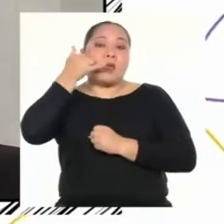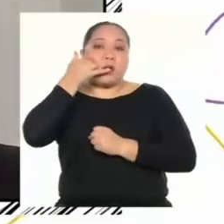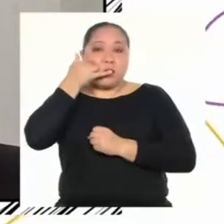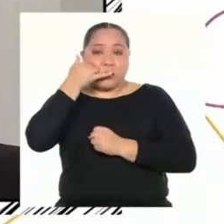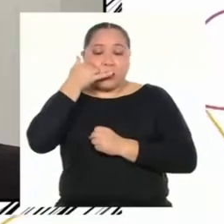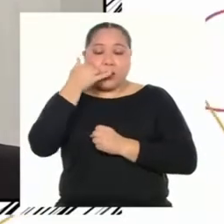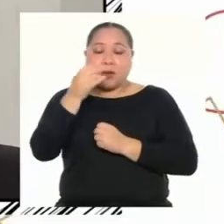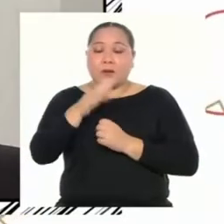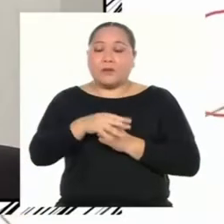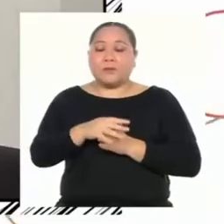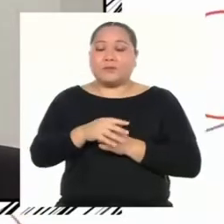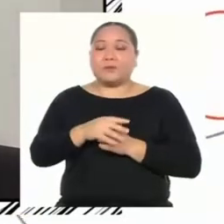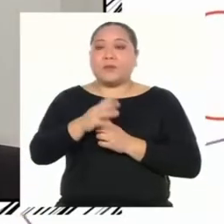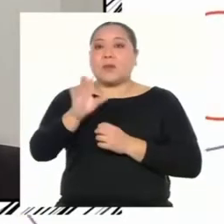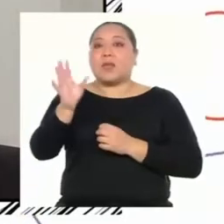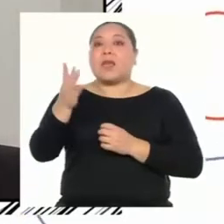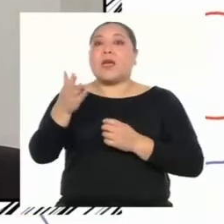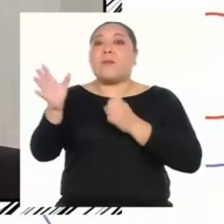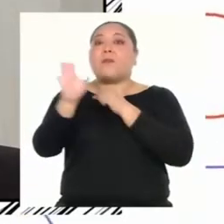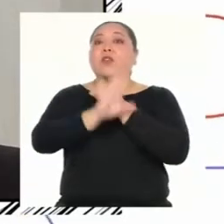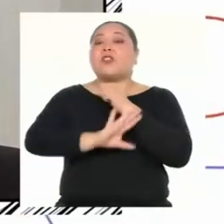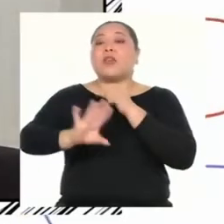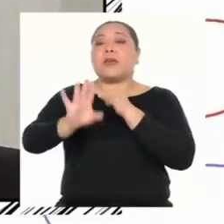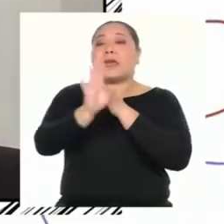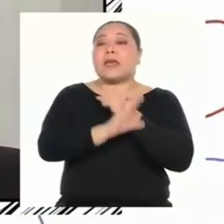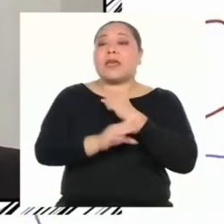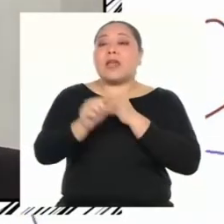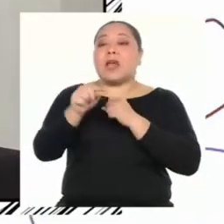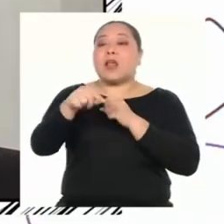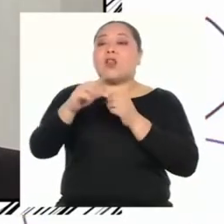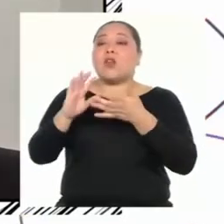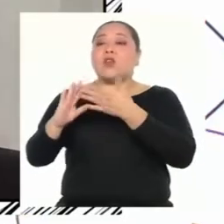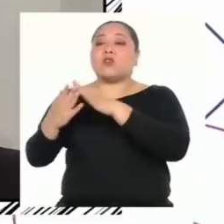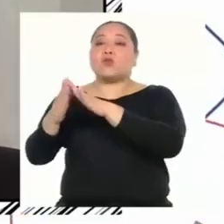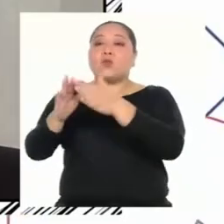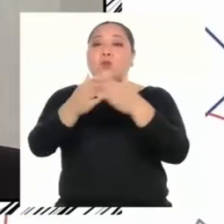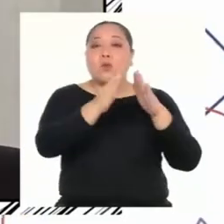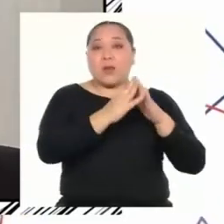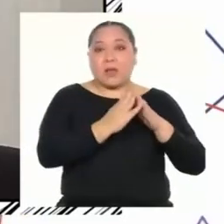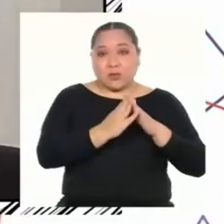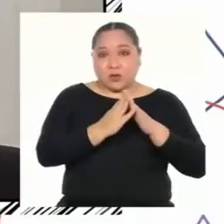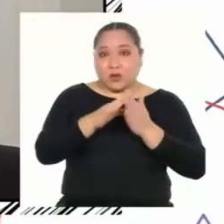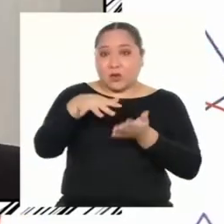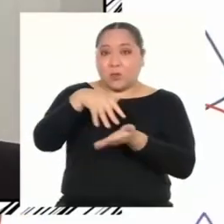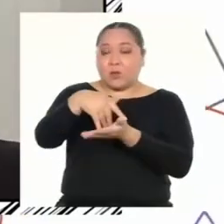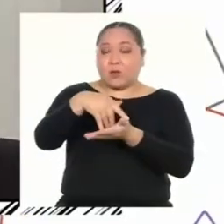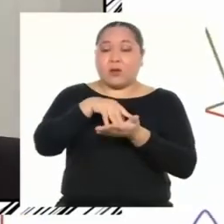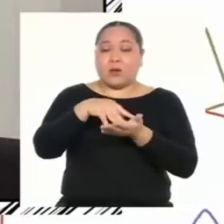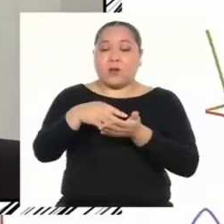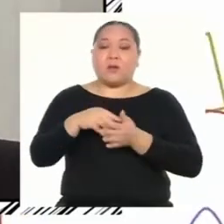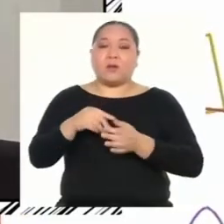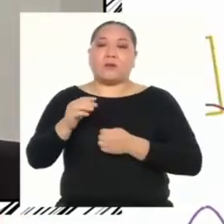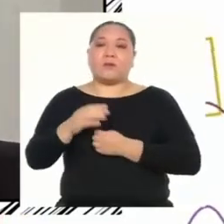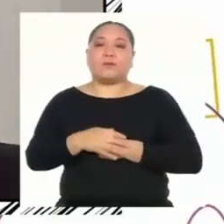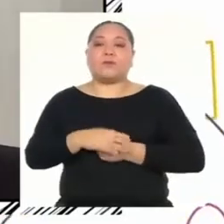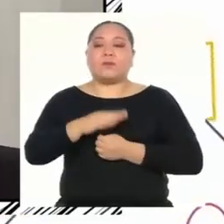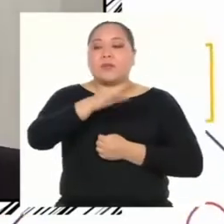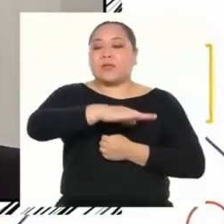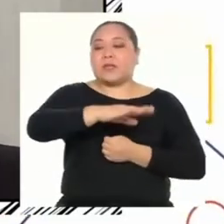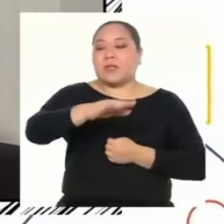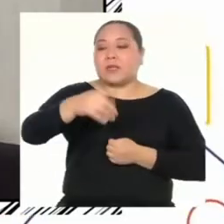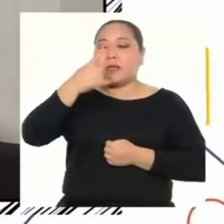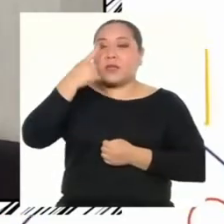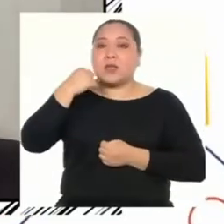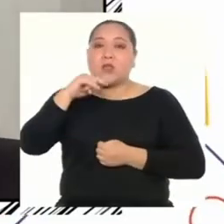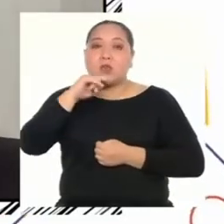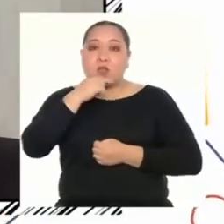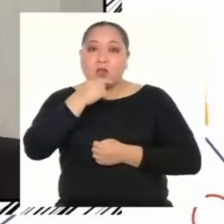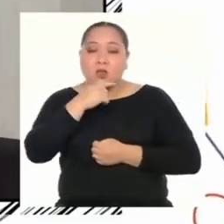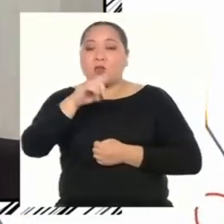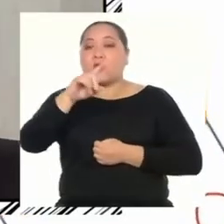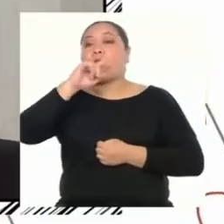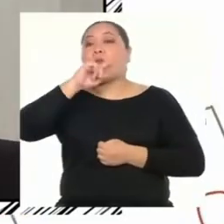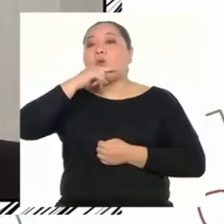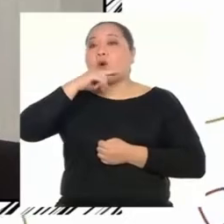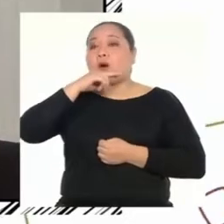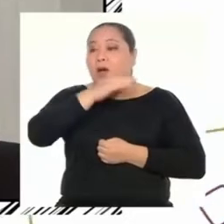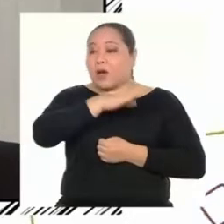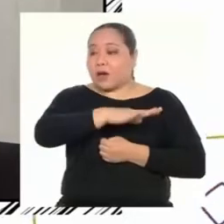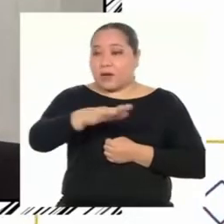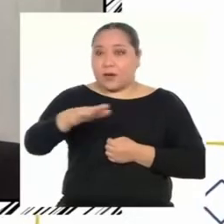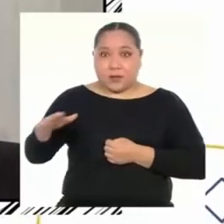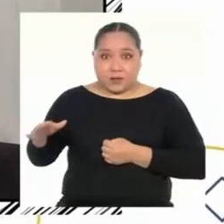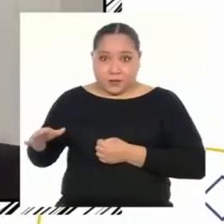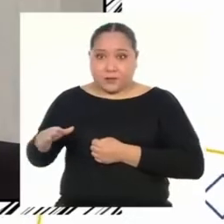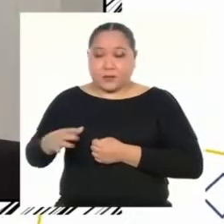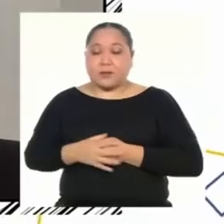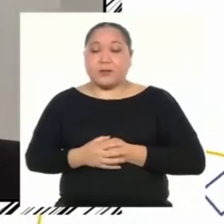poblaciones vulnerables, como son justamente los niños pequeños, las niñas pequeñas, los adolescentes, las mujeres y